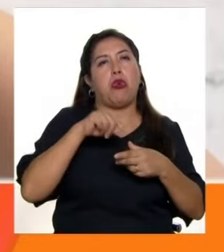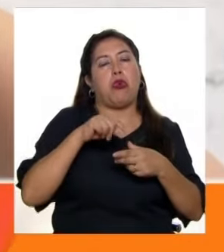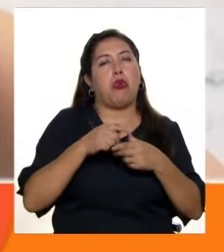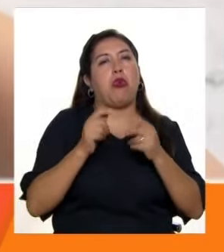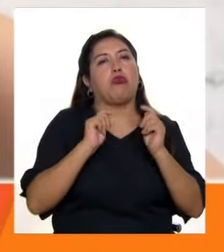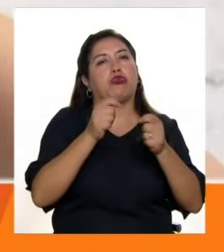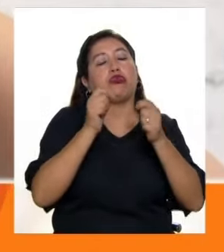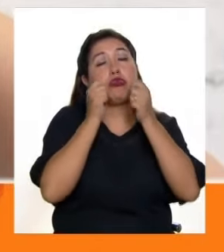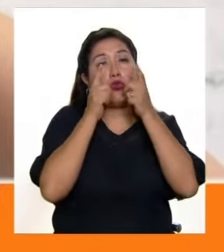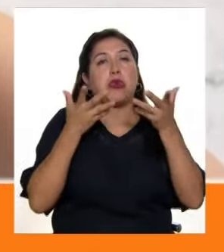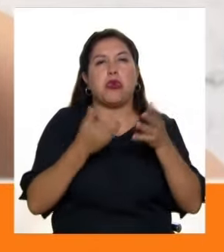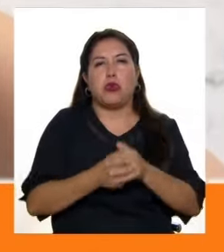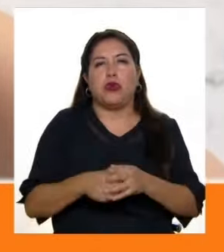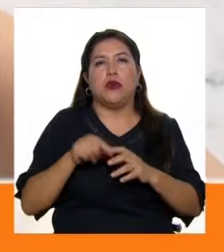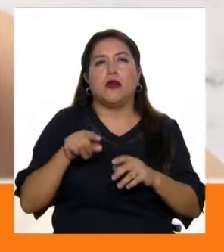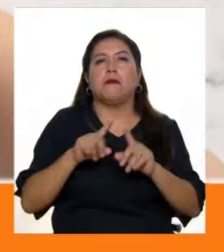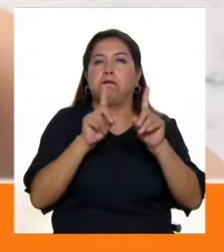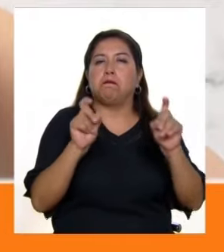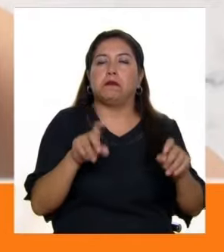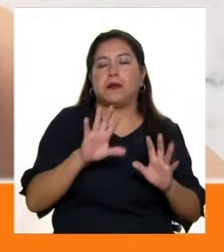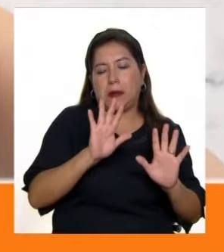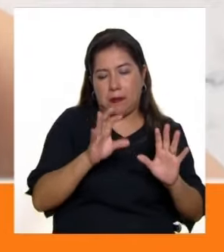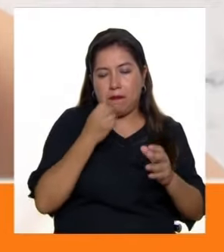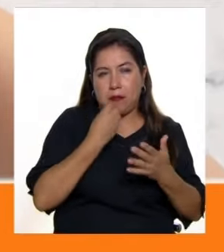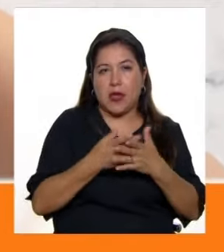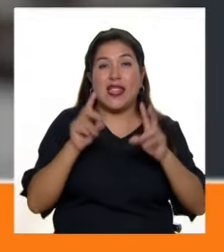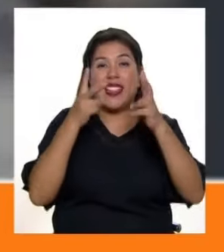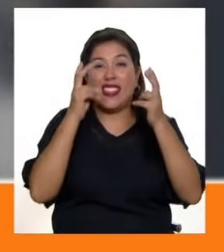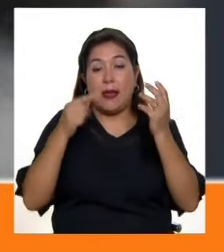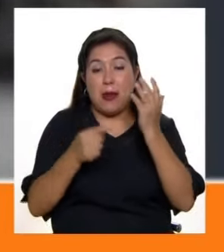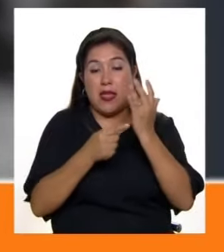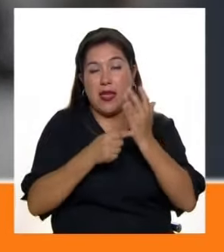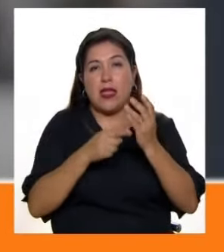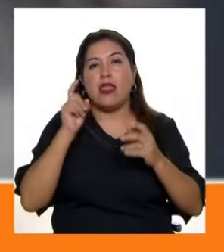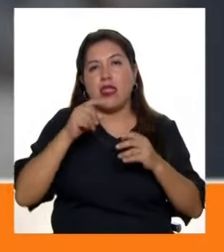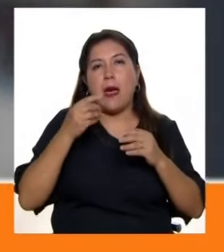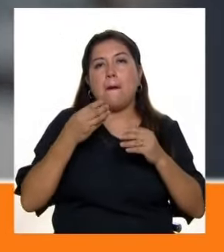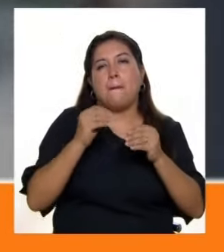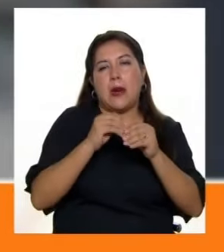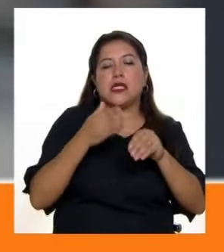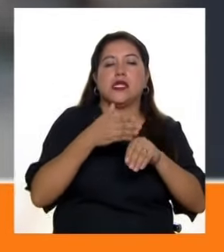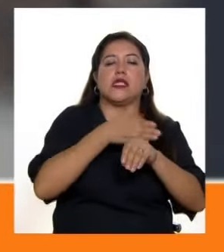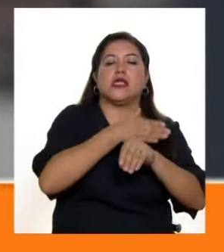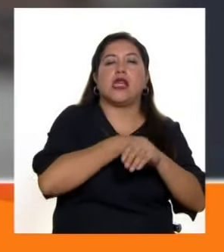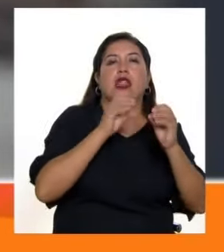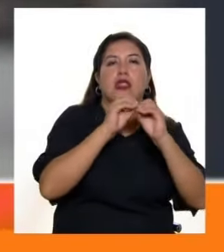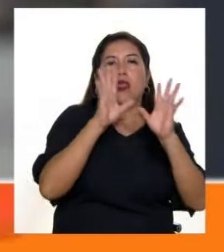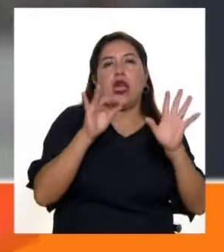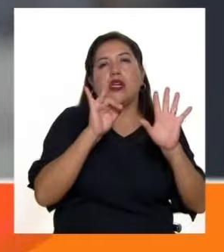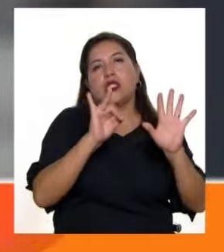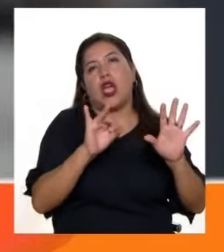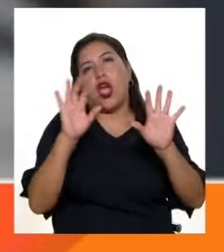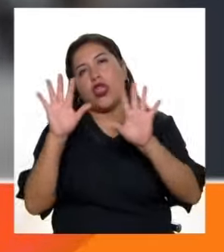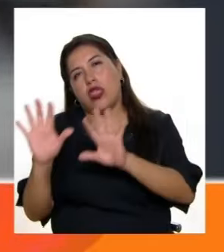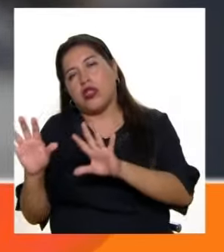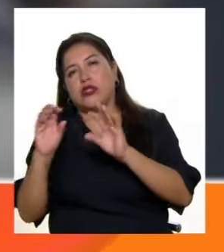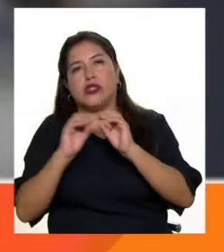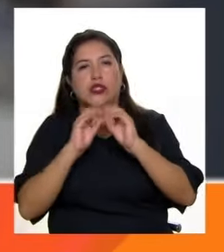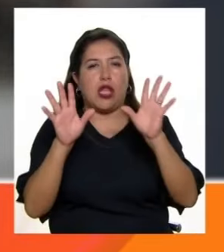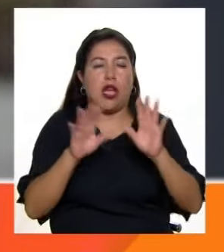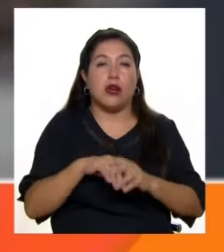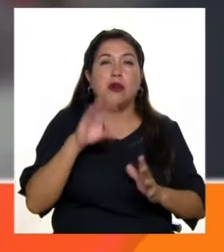el mundo digital funciona el más días, el largo plazo. Pero a largo plazo, o sea, 7 días, 8 días, 10 días, ¿no? Si van a